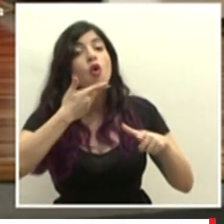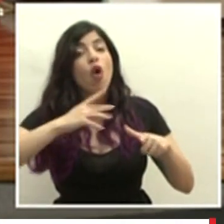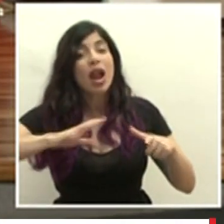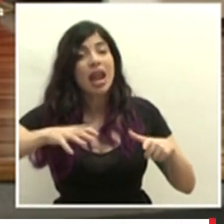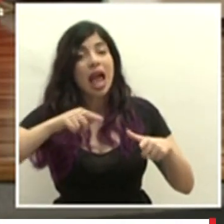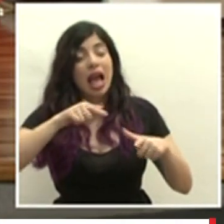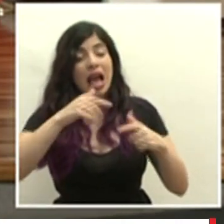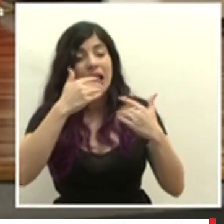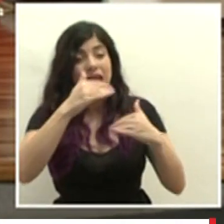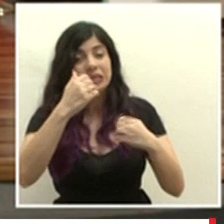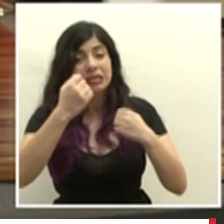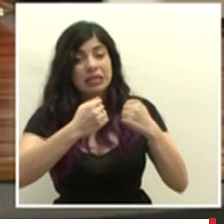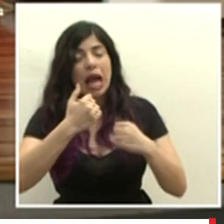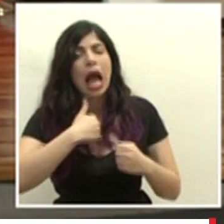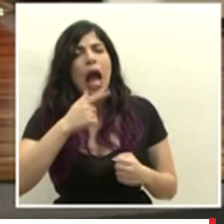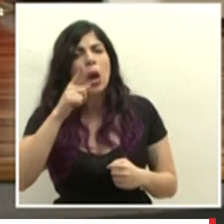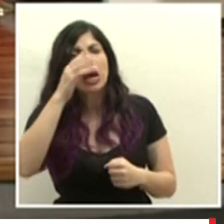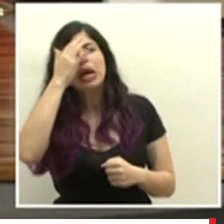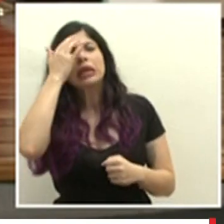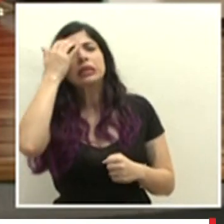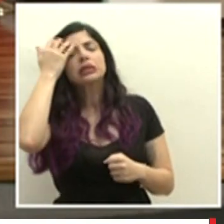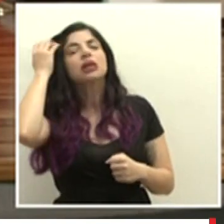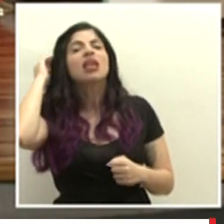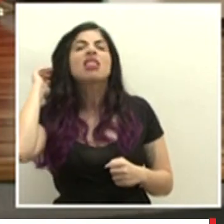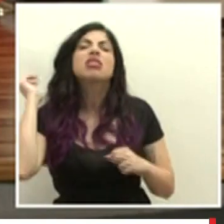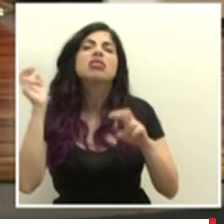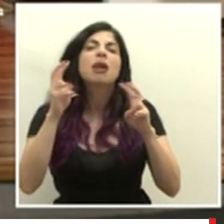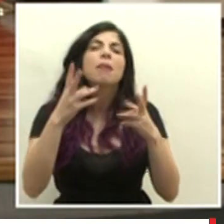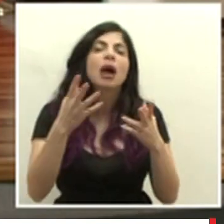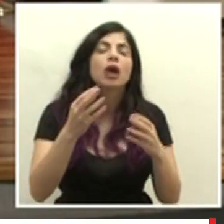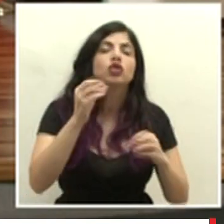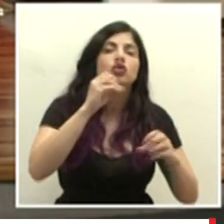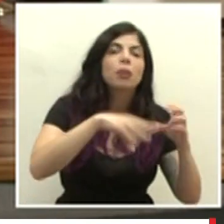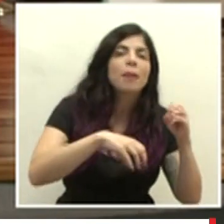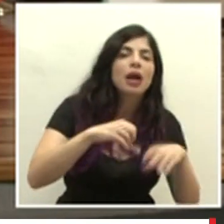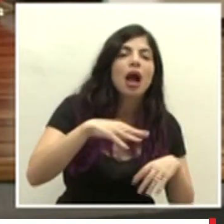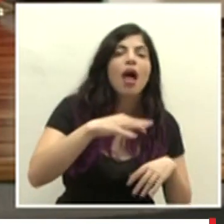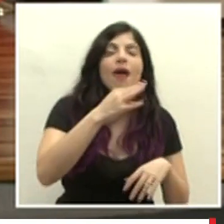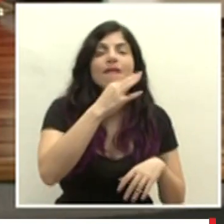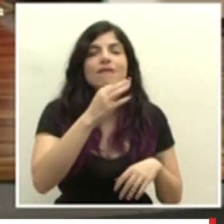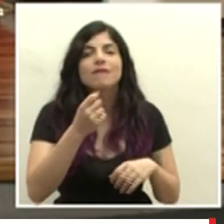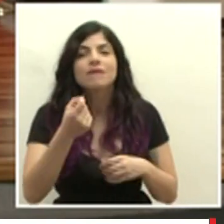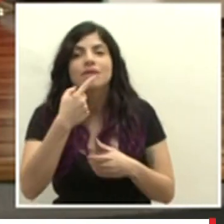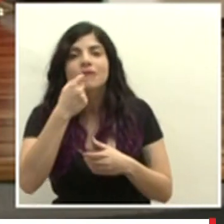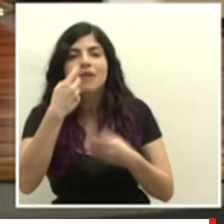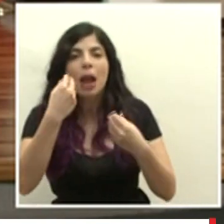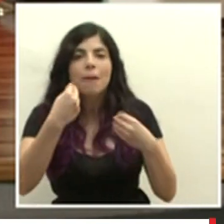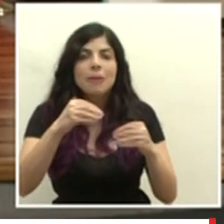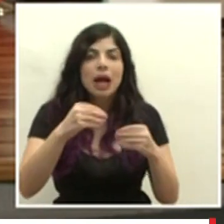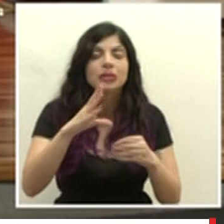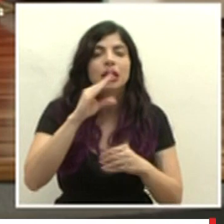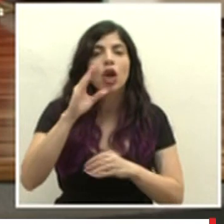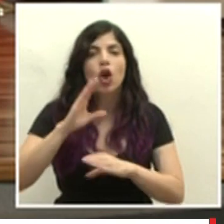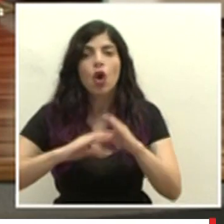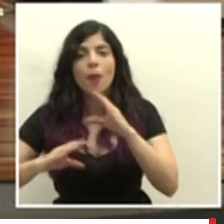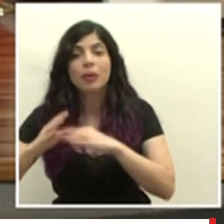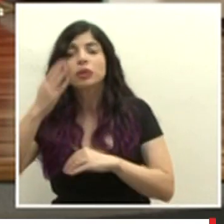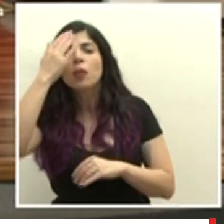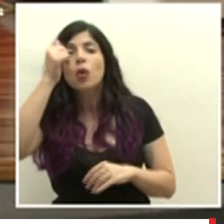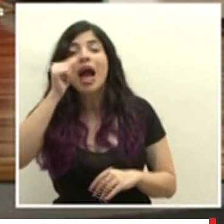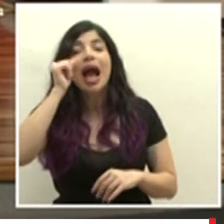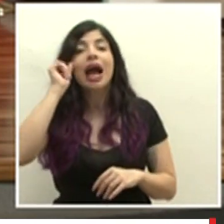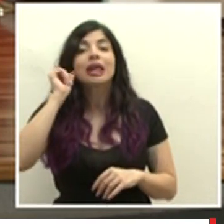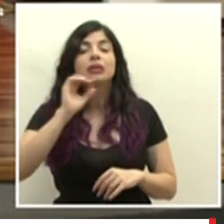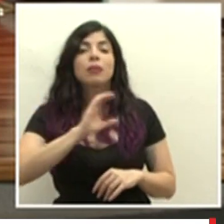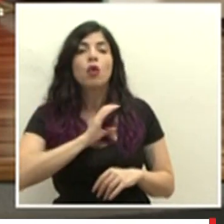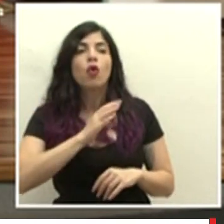naranja, hay una inquietud en el tema de supermercados, farmacias y comercios esenciales. Ayer la Fuerza Pública procedió con el cierre